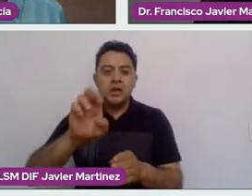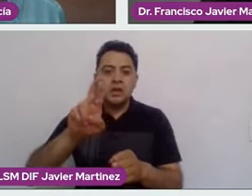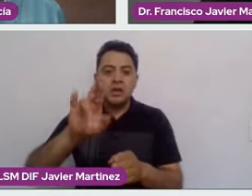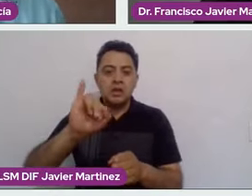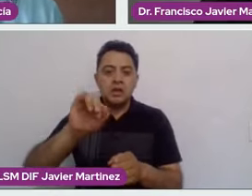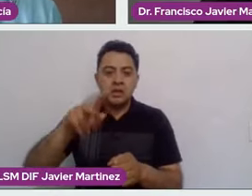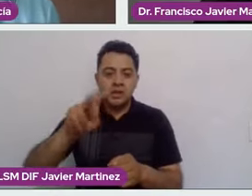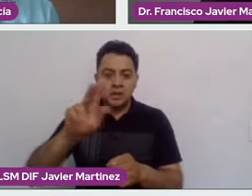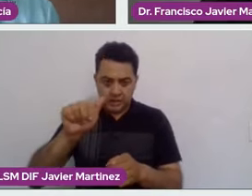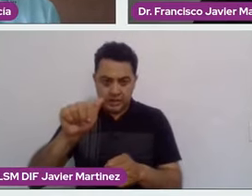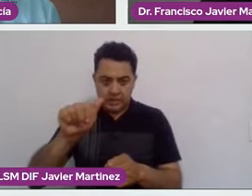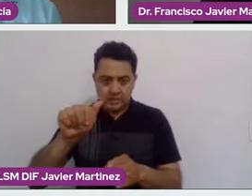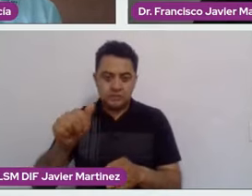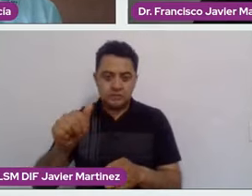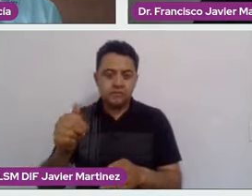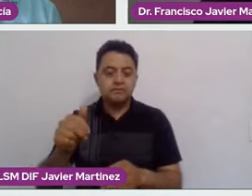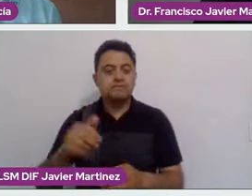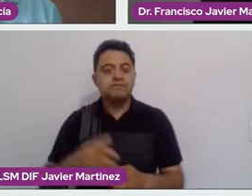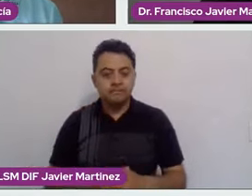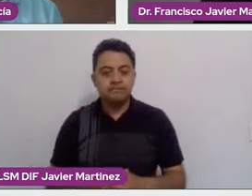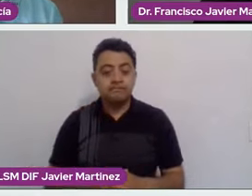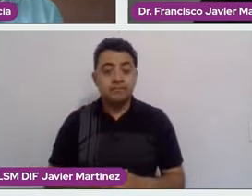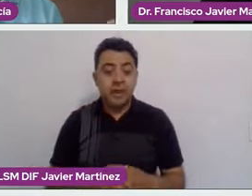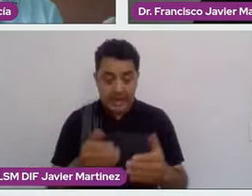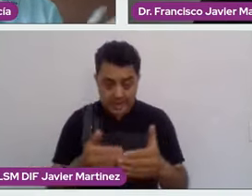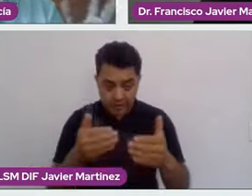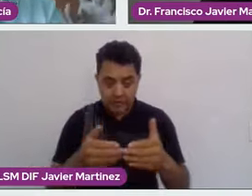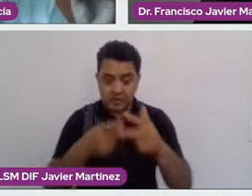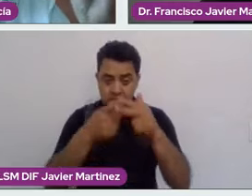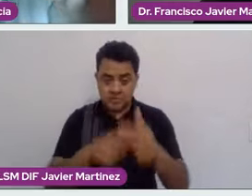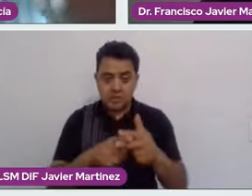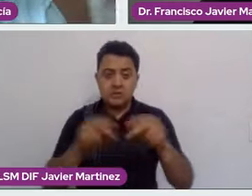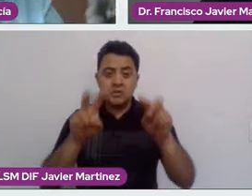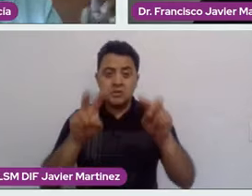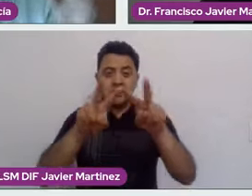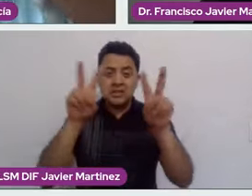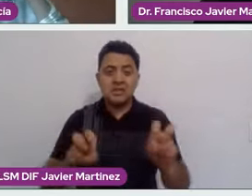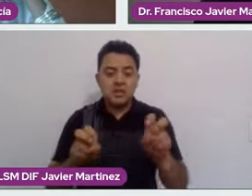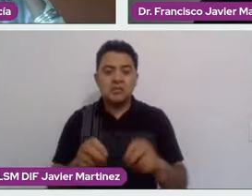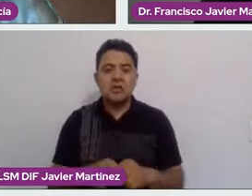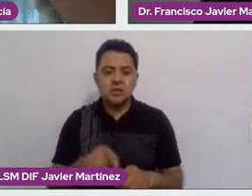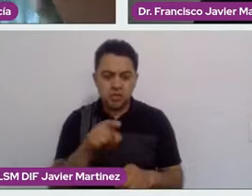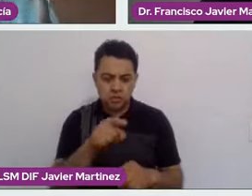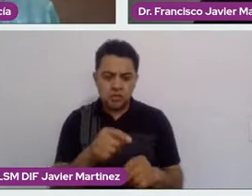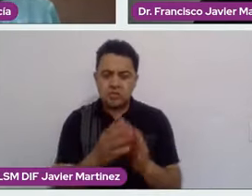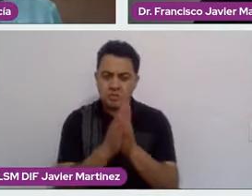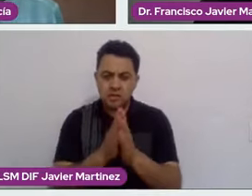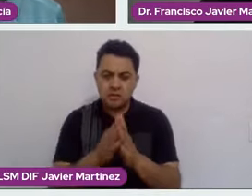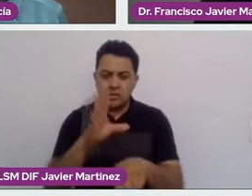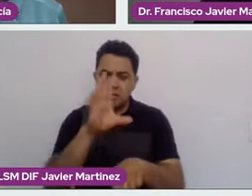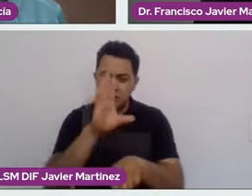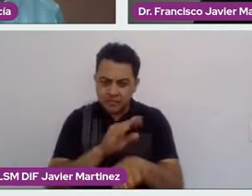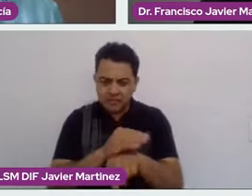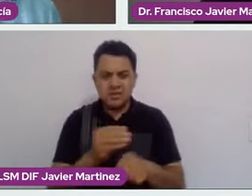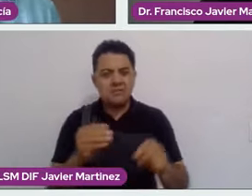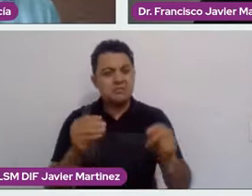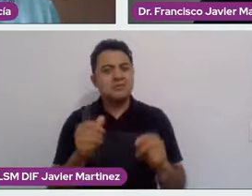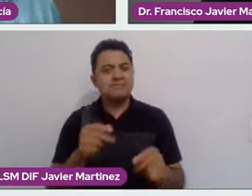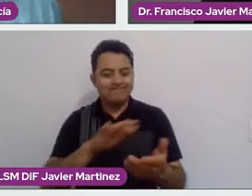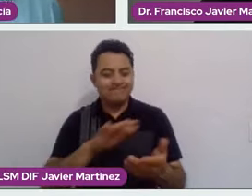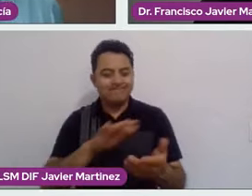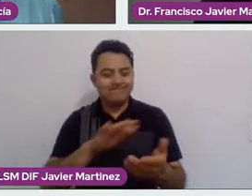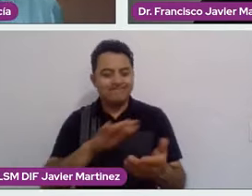Ana Erika. Bueno, ahora sí, mi querido doctor, si me permite leer rápidamente su semblanza curricular. Él